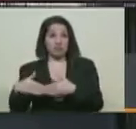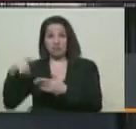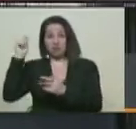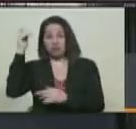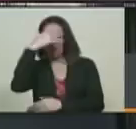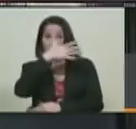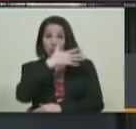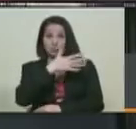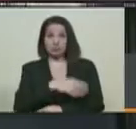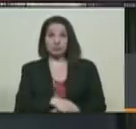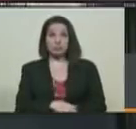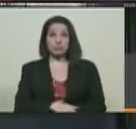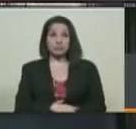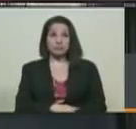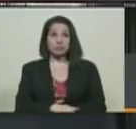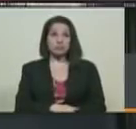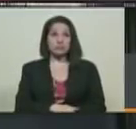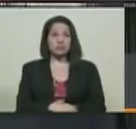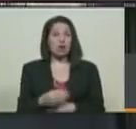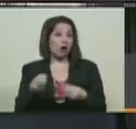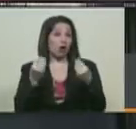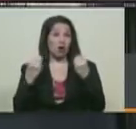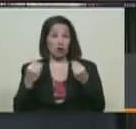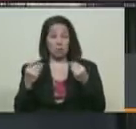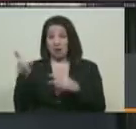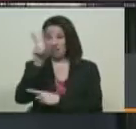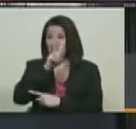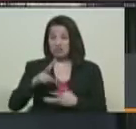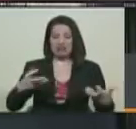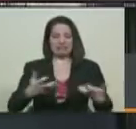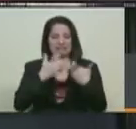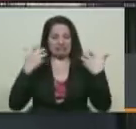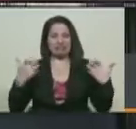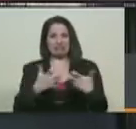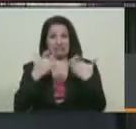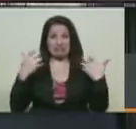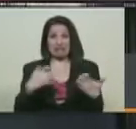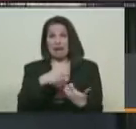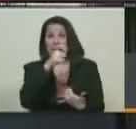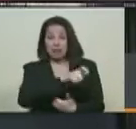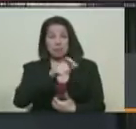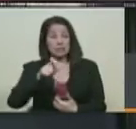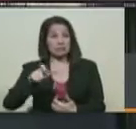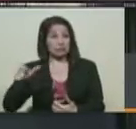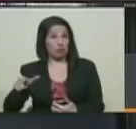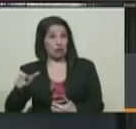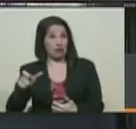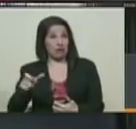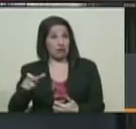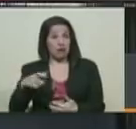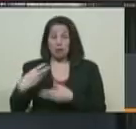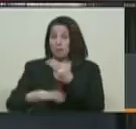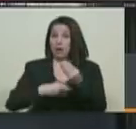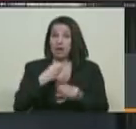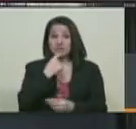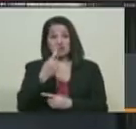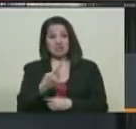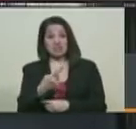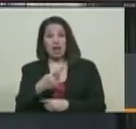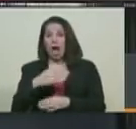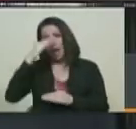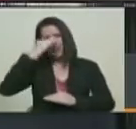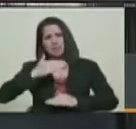Trump fue intentar llevar a Venezuela a una guerra civil para justificar una